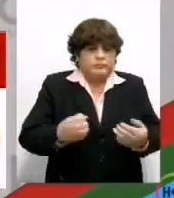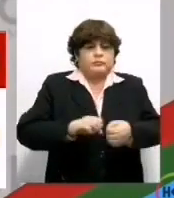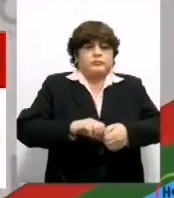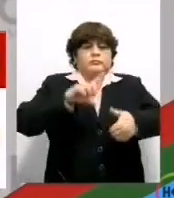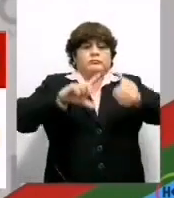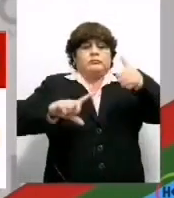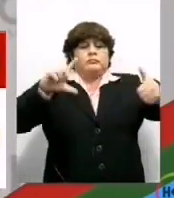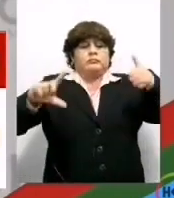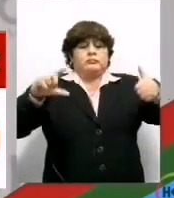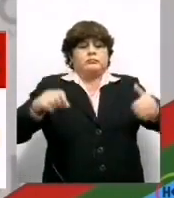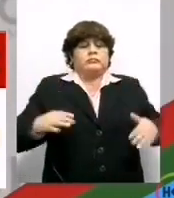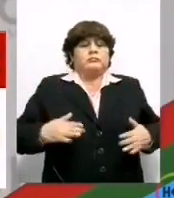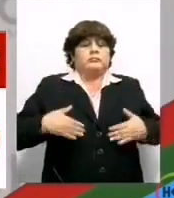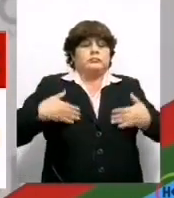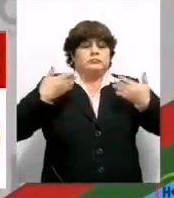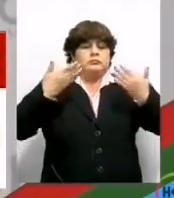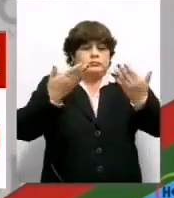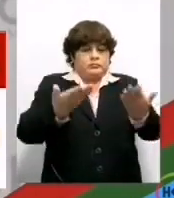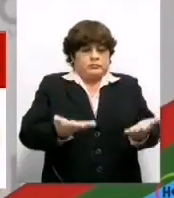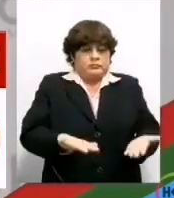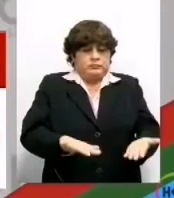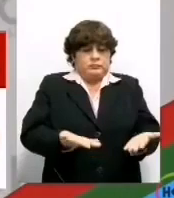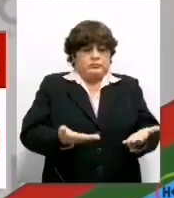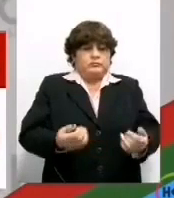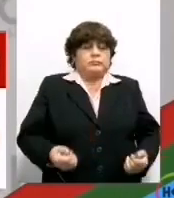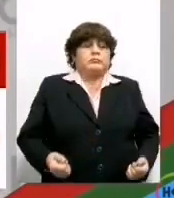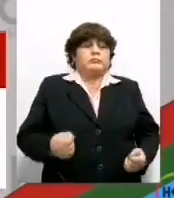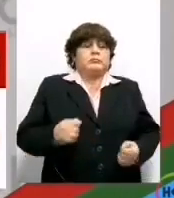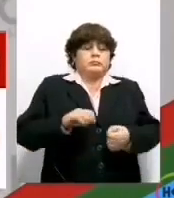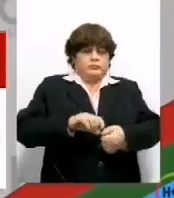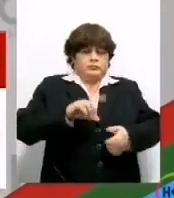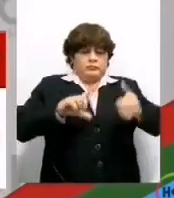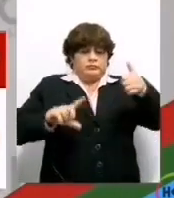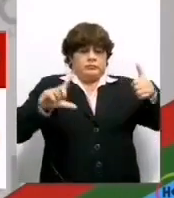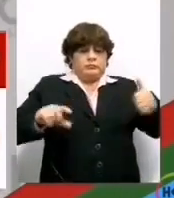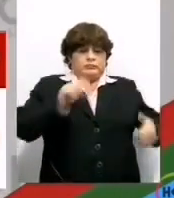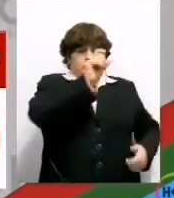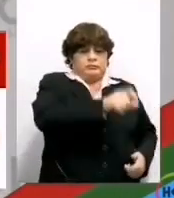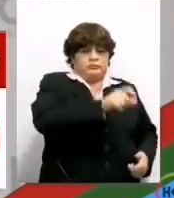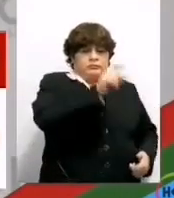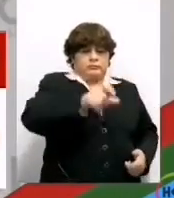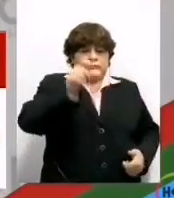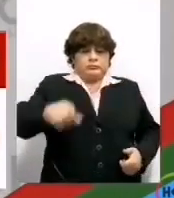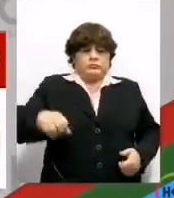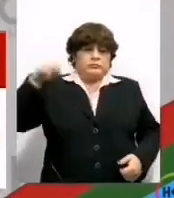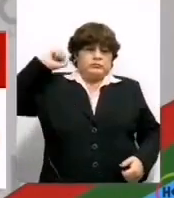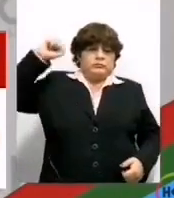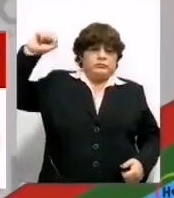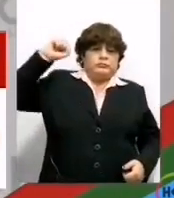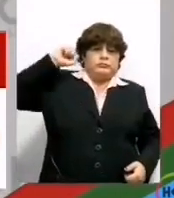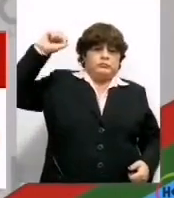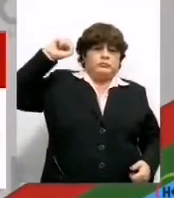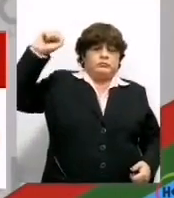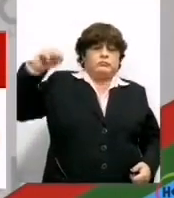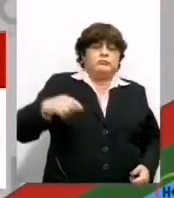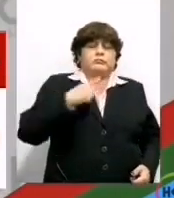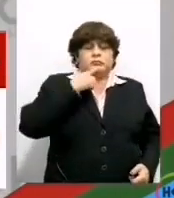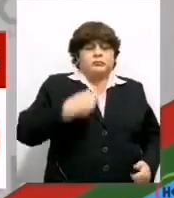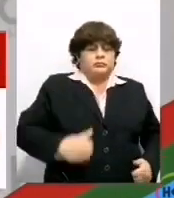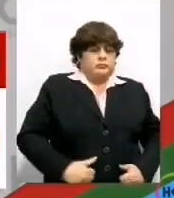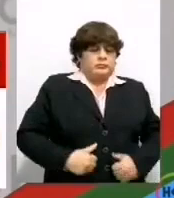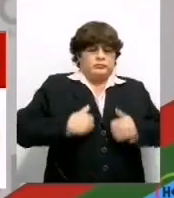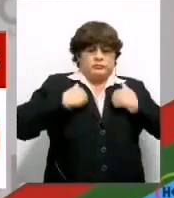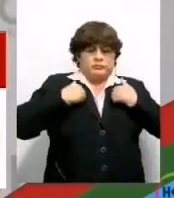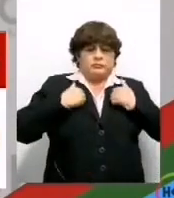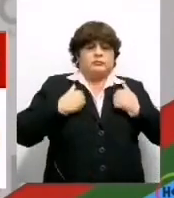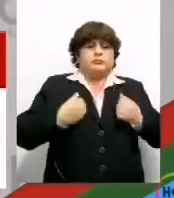libertad y lo voy a poner al servicio de los liberteños que tienen todo el derecho a